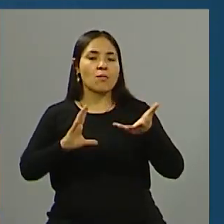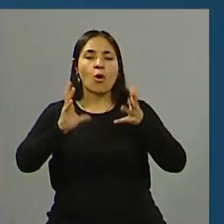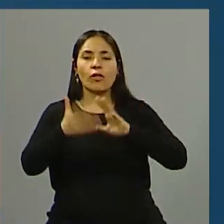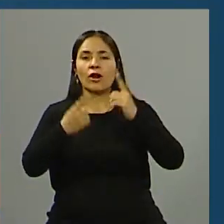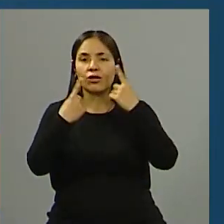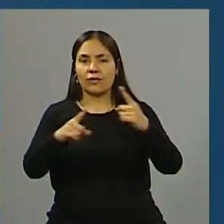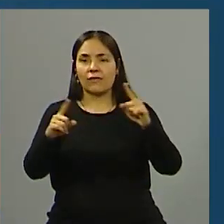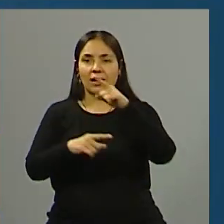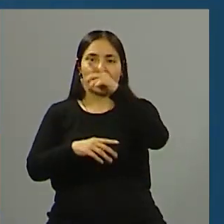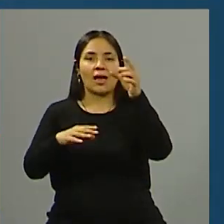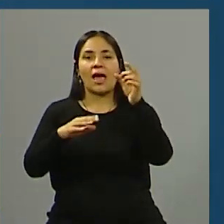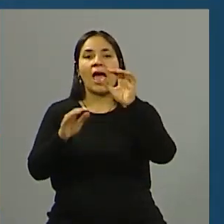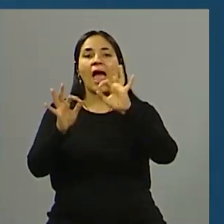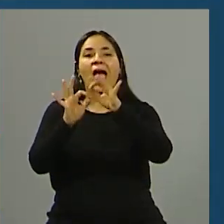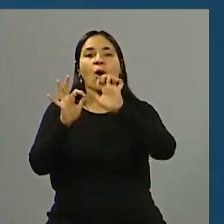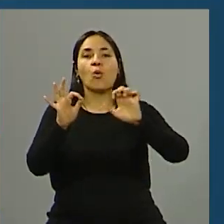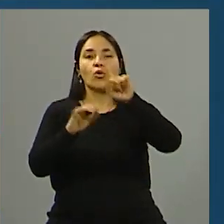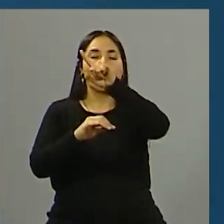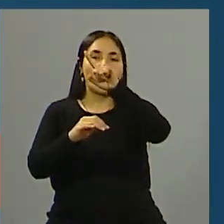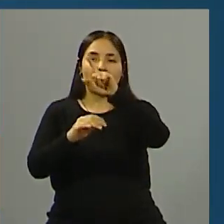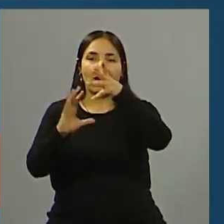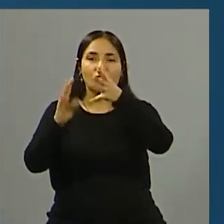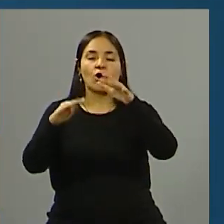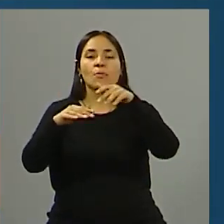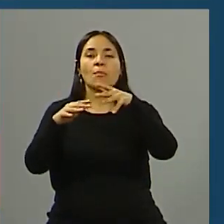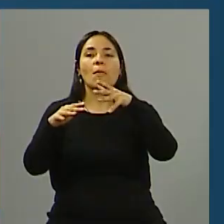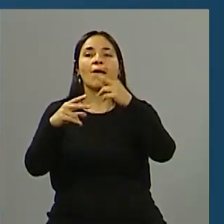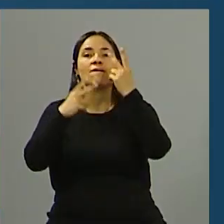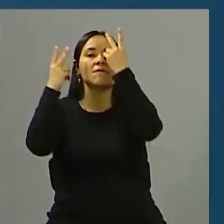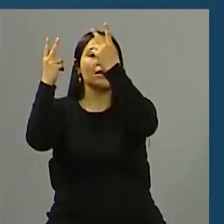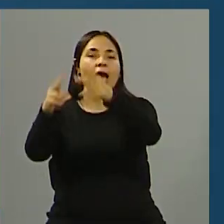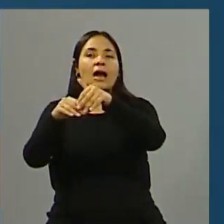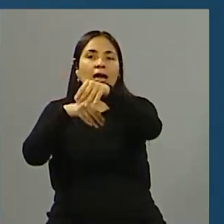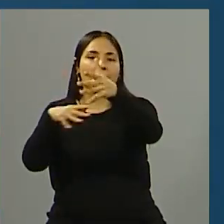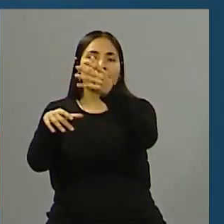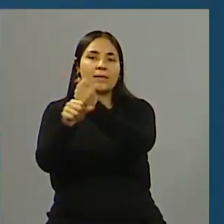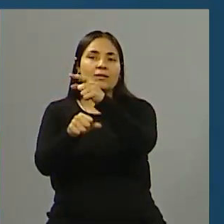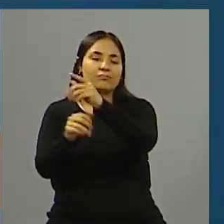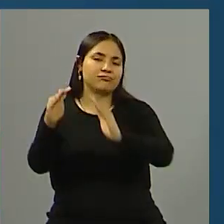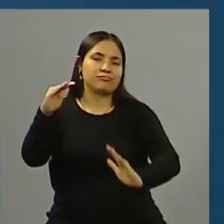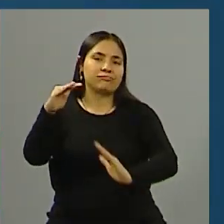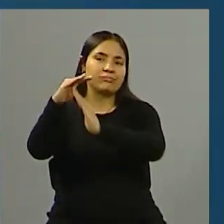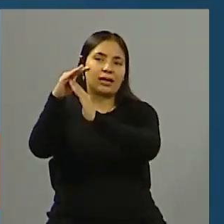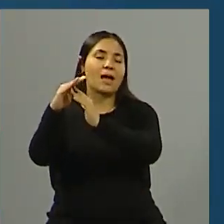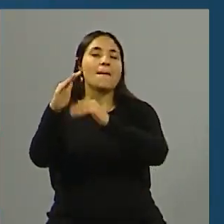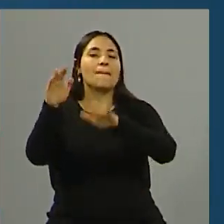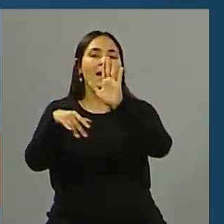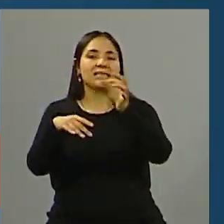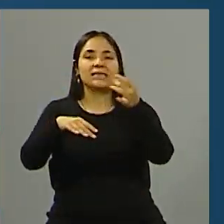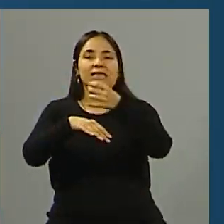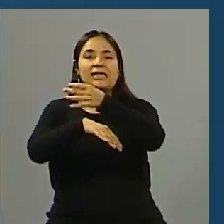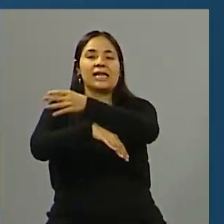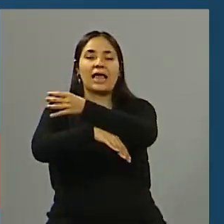modelo europeo de transporte de larga distancia por excelencia es el tren o el